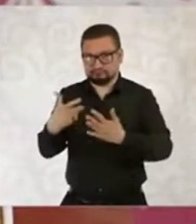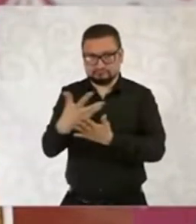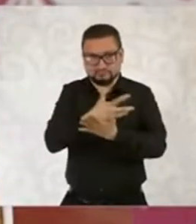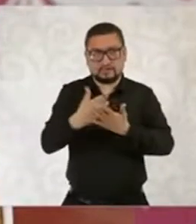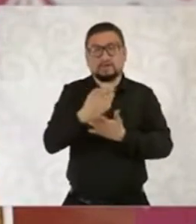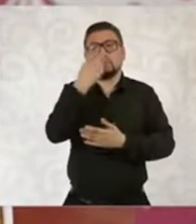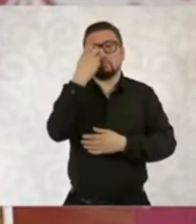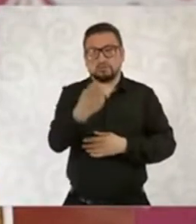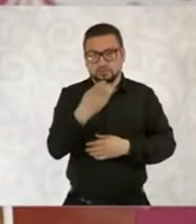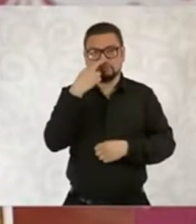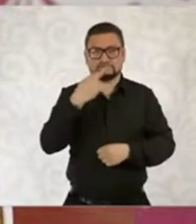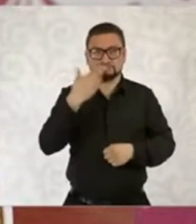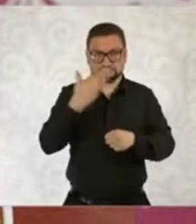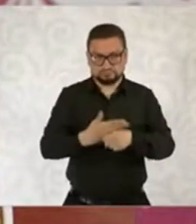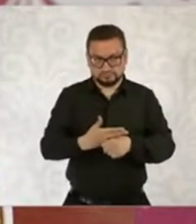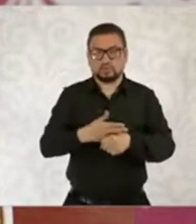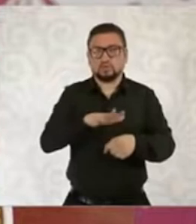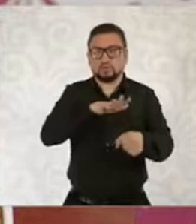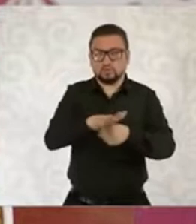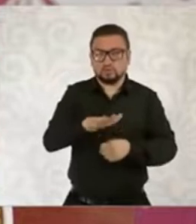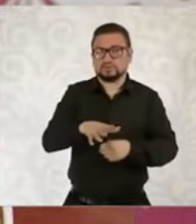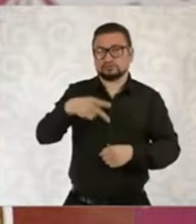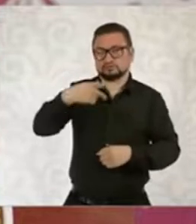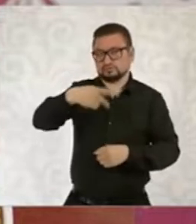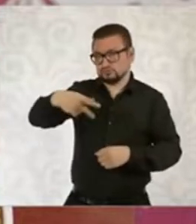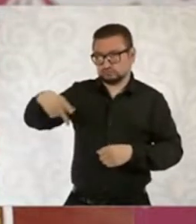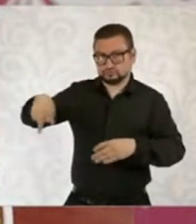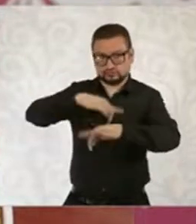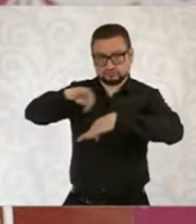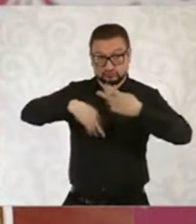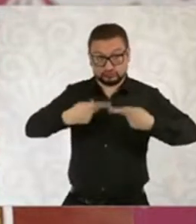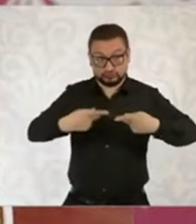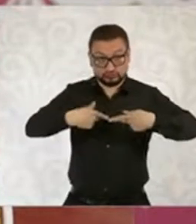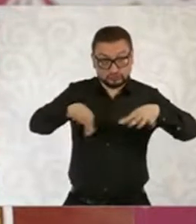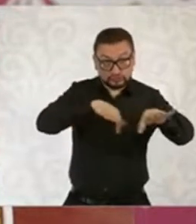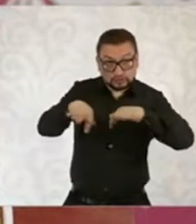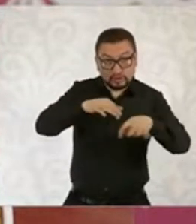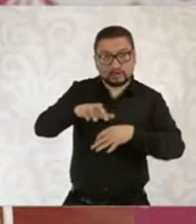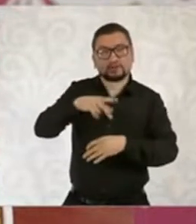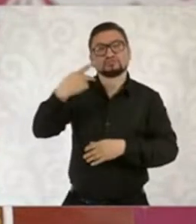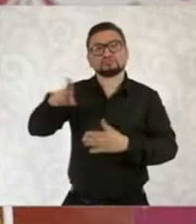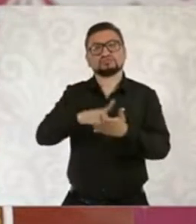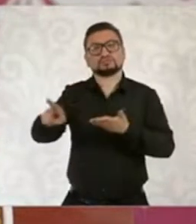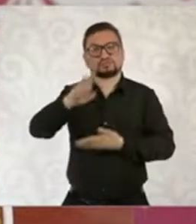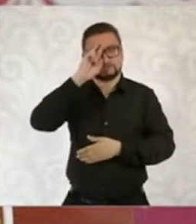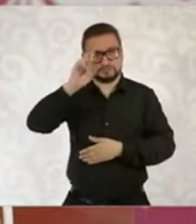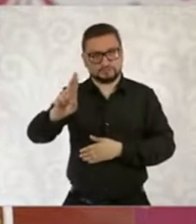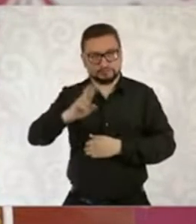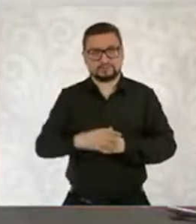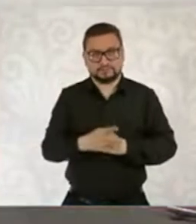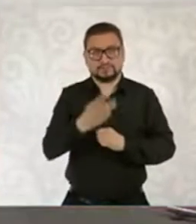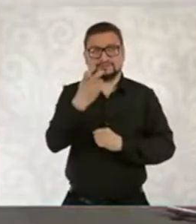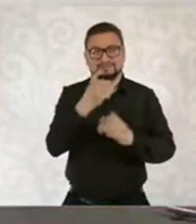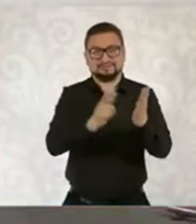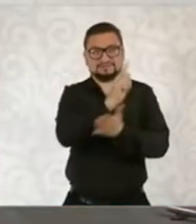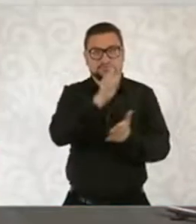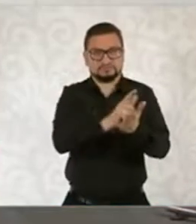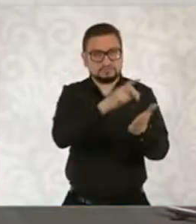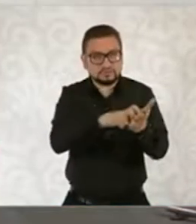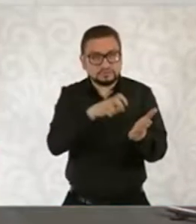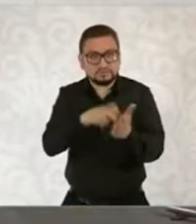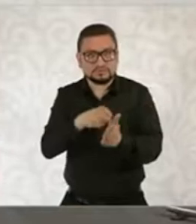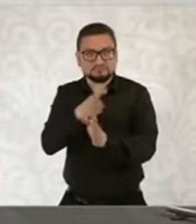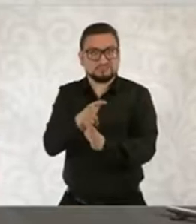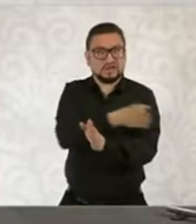una responsabilidad, la de respetar los derechos de quienes trabajan a través de ellas. Esta reforma marca un antes